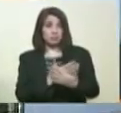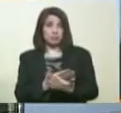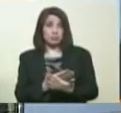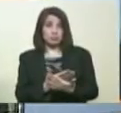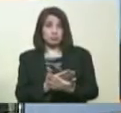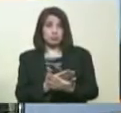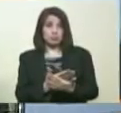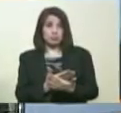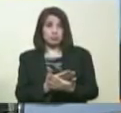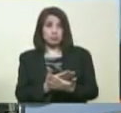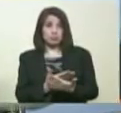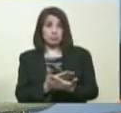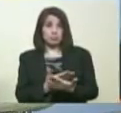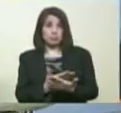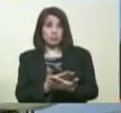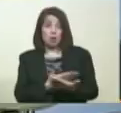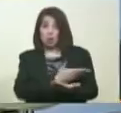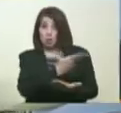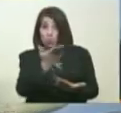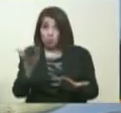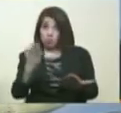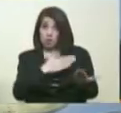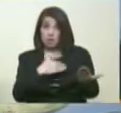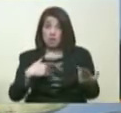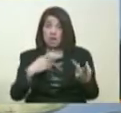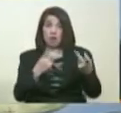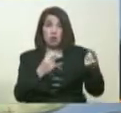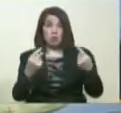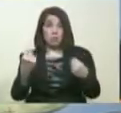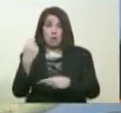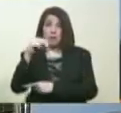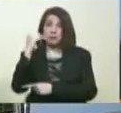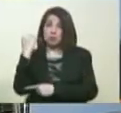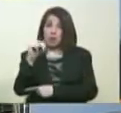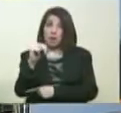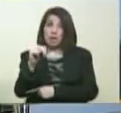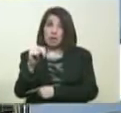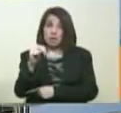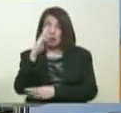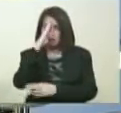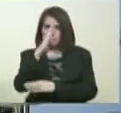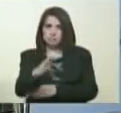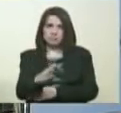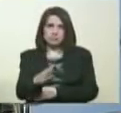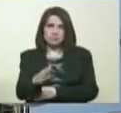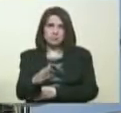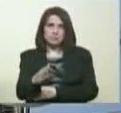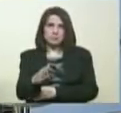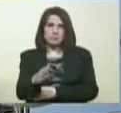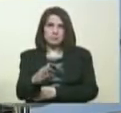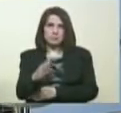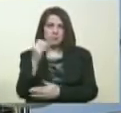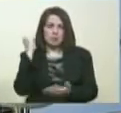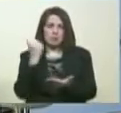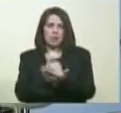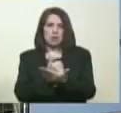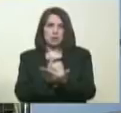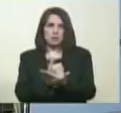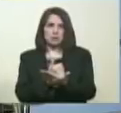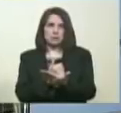Los abro. ¿Ustedes quieren una economía nacional dirigida y marcada